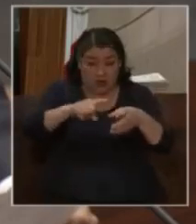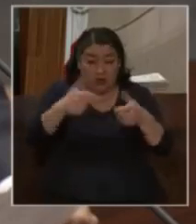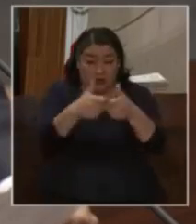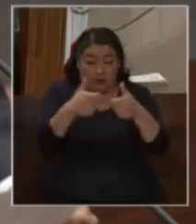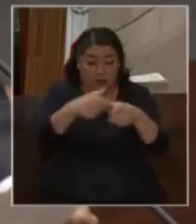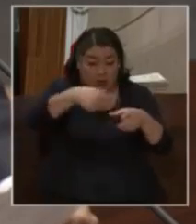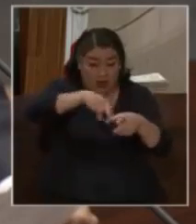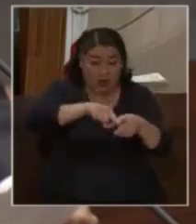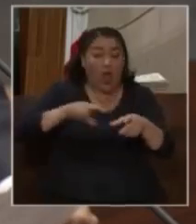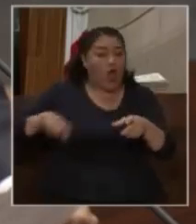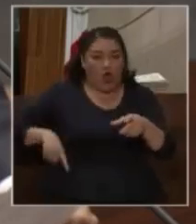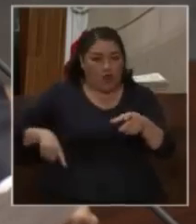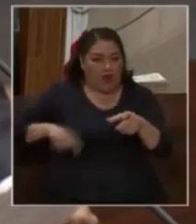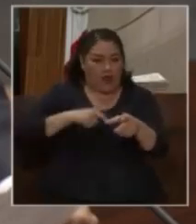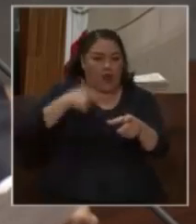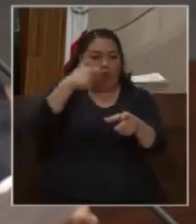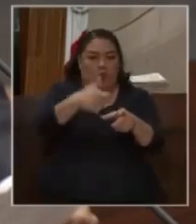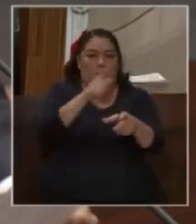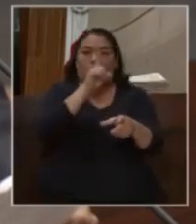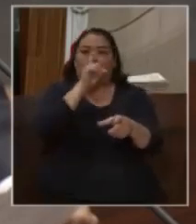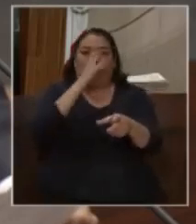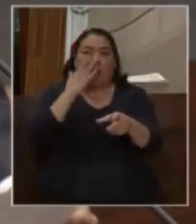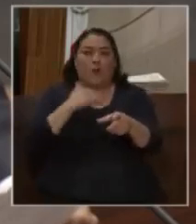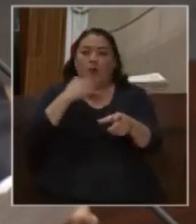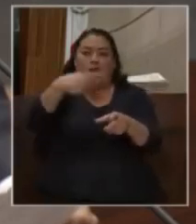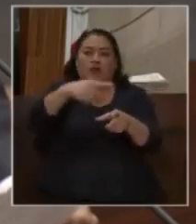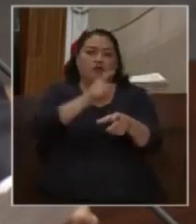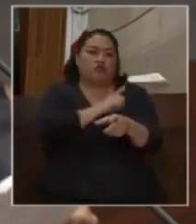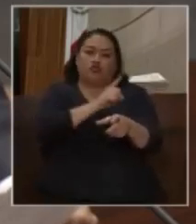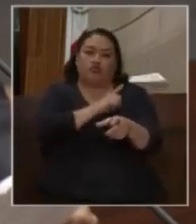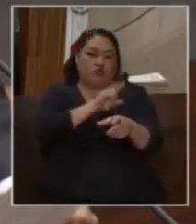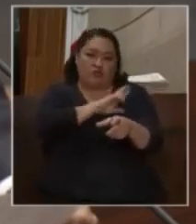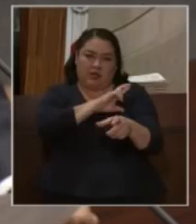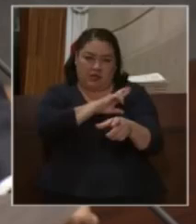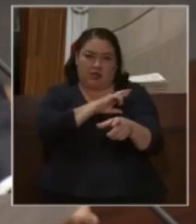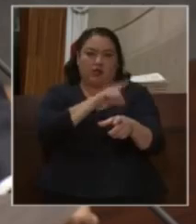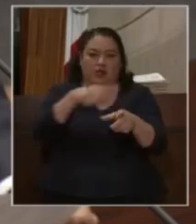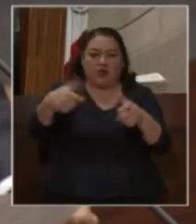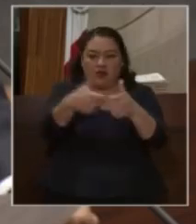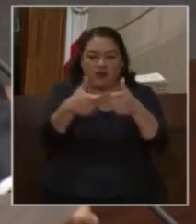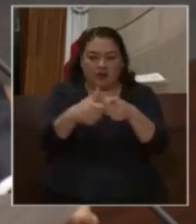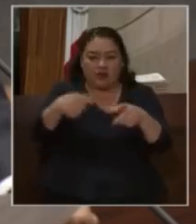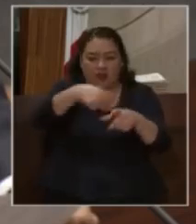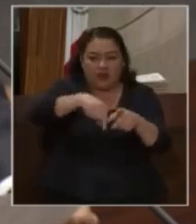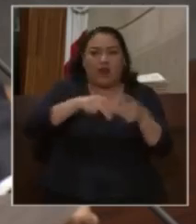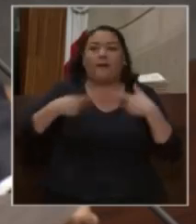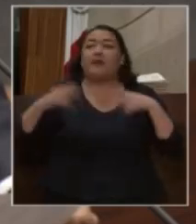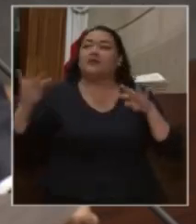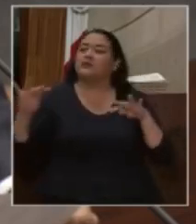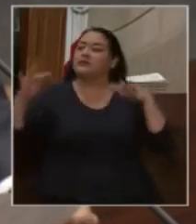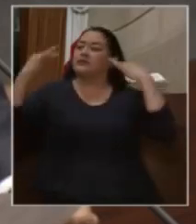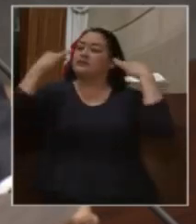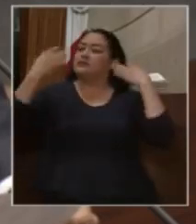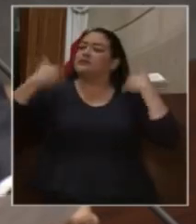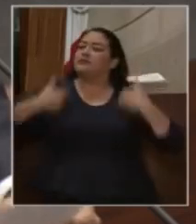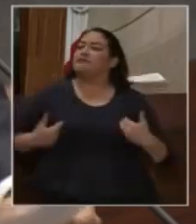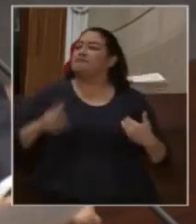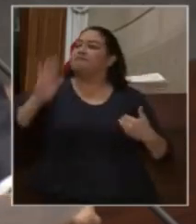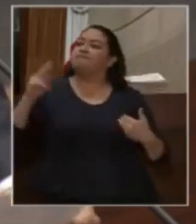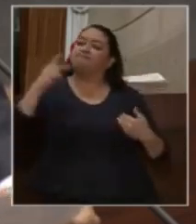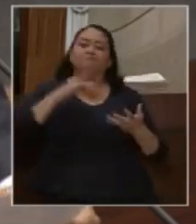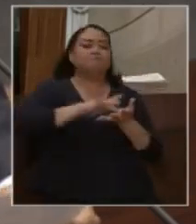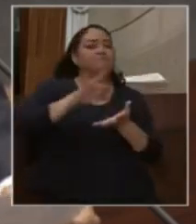no se utilizaron recursos públicos debe acreditarse que el mecanismo de ejecución representó un beneficio político o electoral al instituto